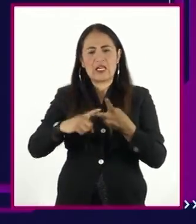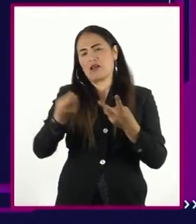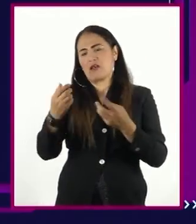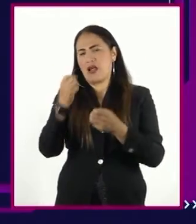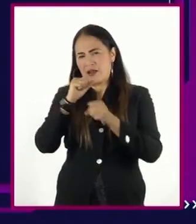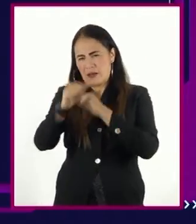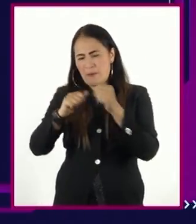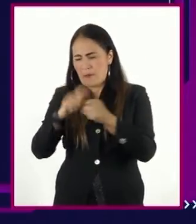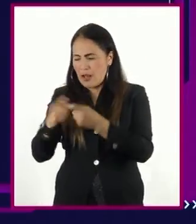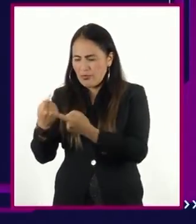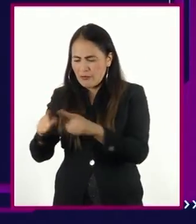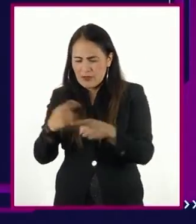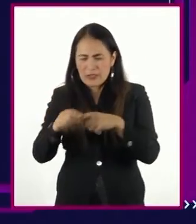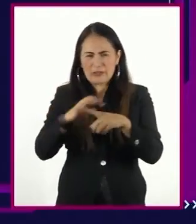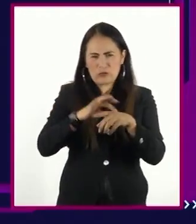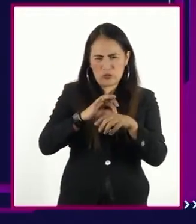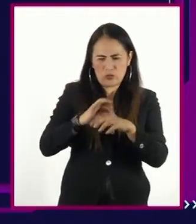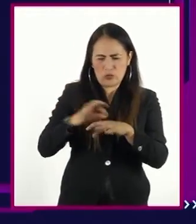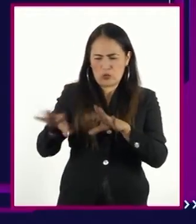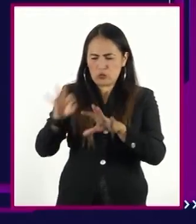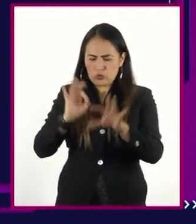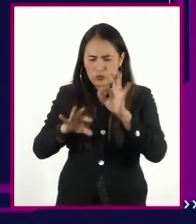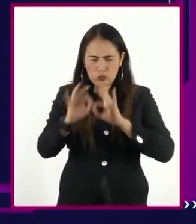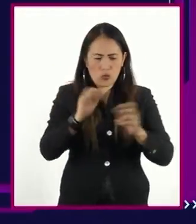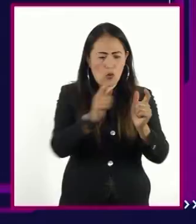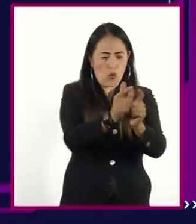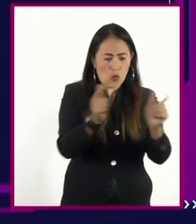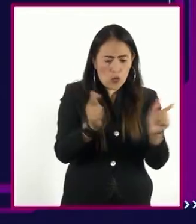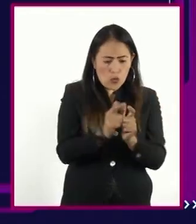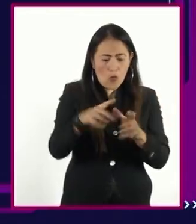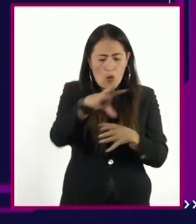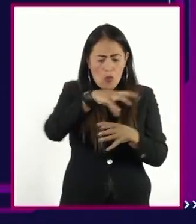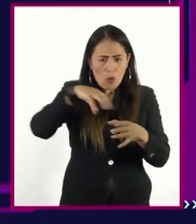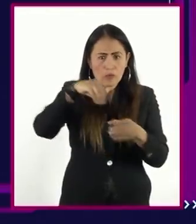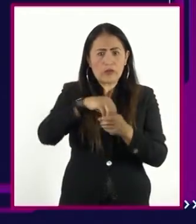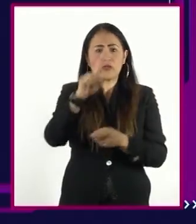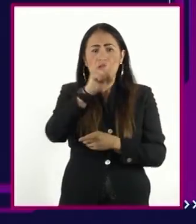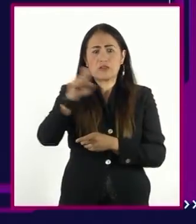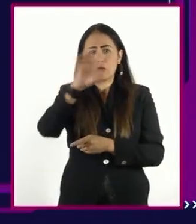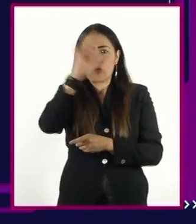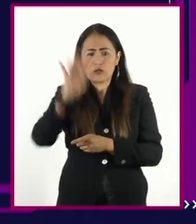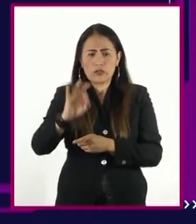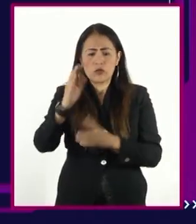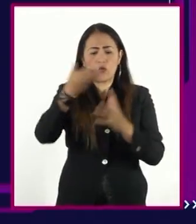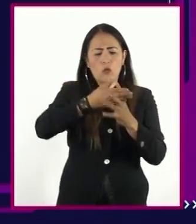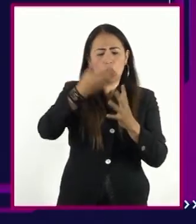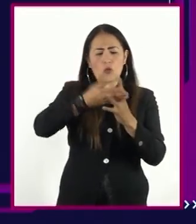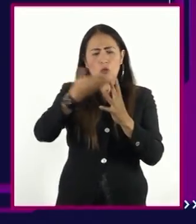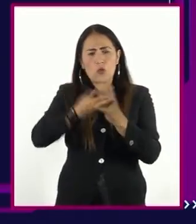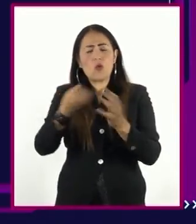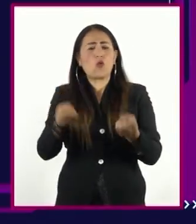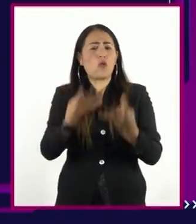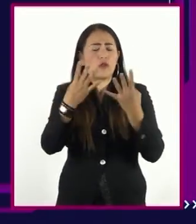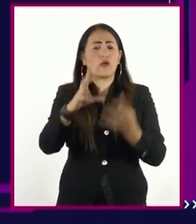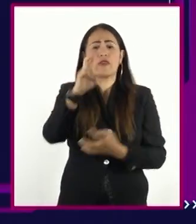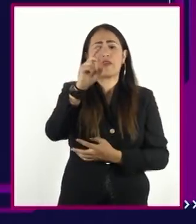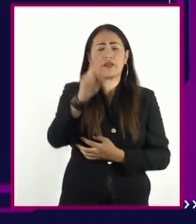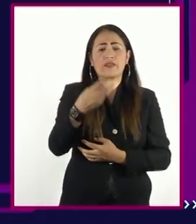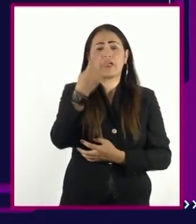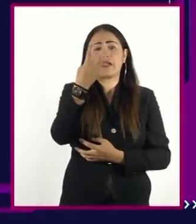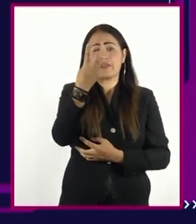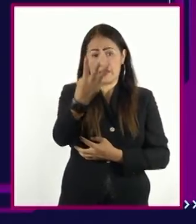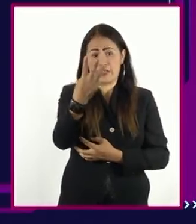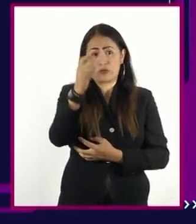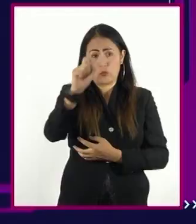origen animal. Como los 3 grupos corresponden al 100%, cada categoría sería del 33.3%.